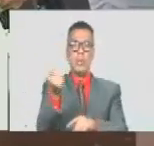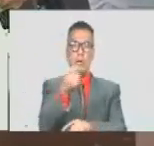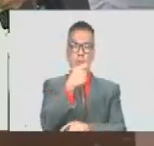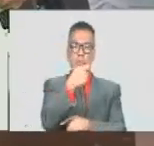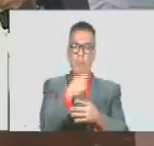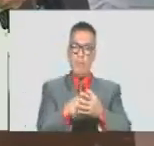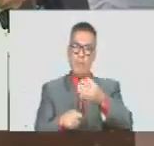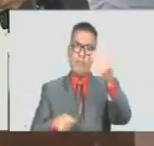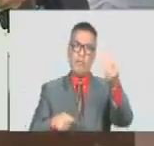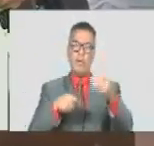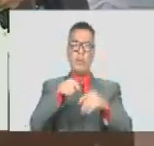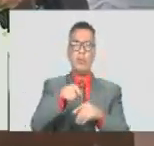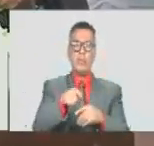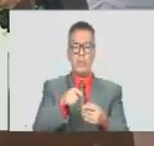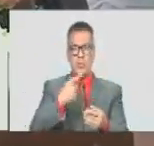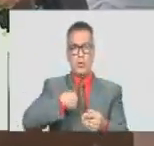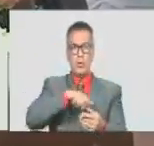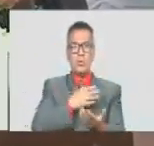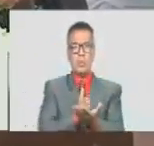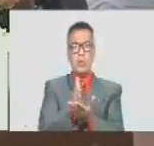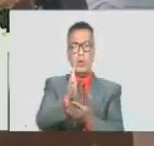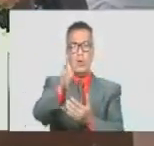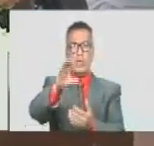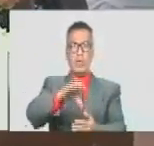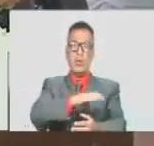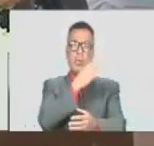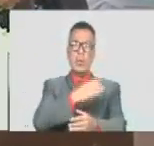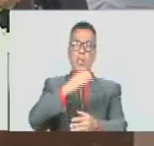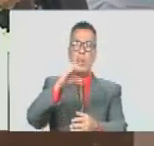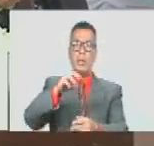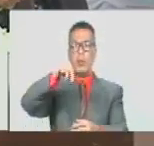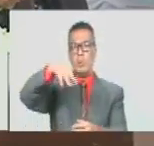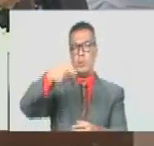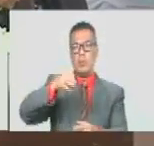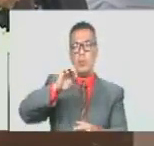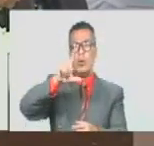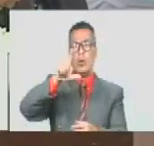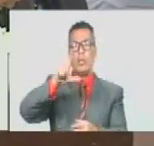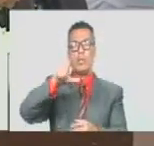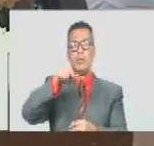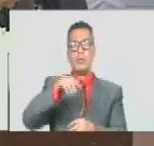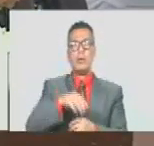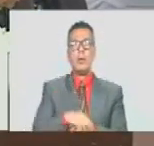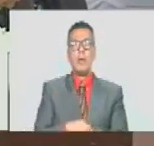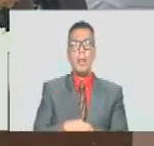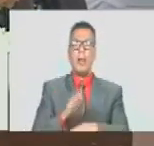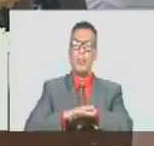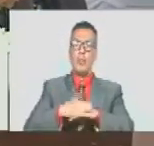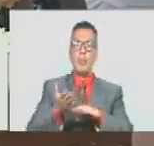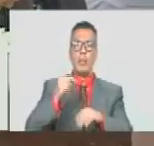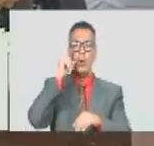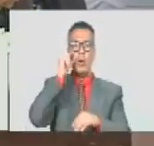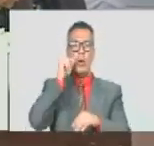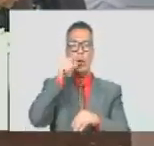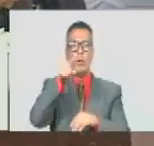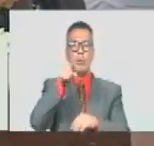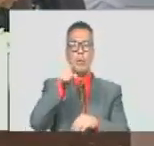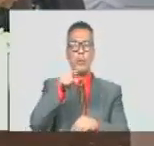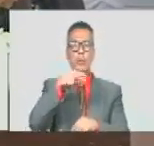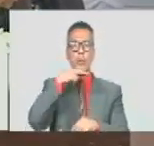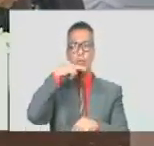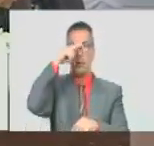forjadora, vamos a seguir cantándote con Miguel Ángel Asturias, porque hombres como tú,